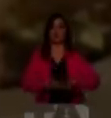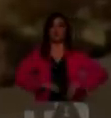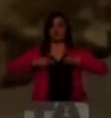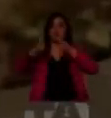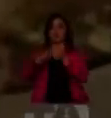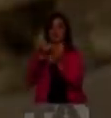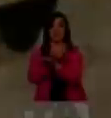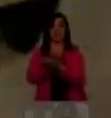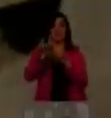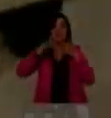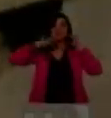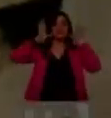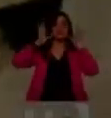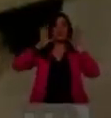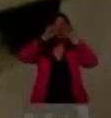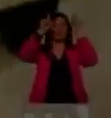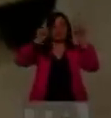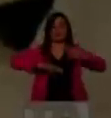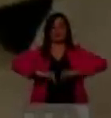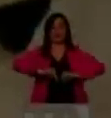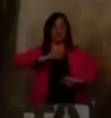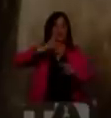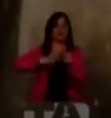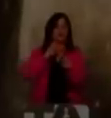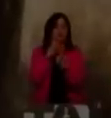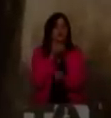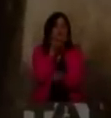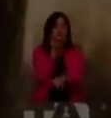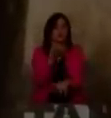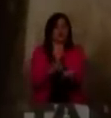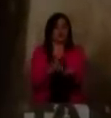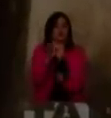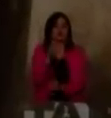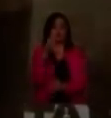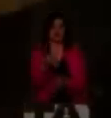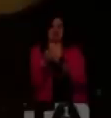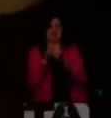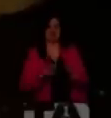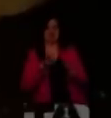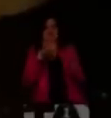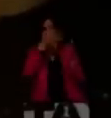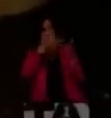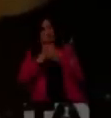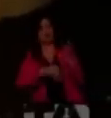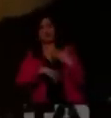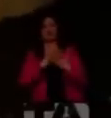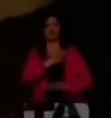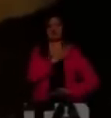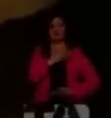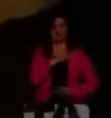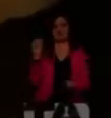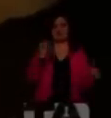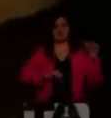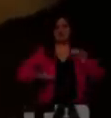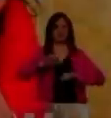de diciembre a la empresa Metro de Quito con los resultados afirma que el análisis cumple con los parámetros de investigación y confiabilidad